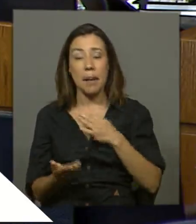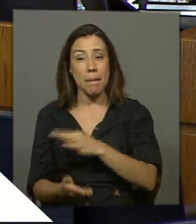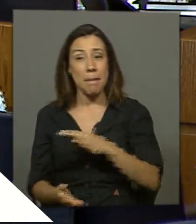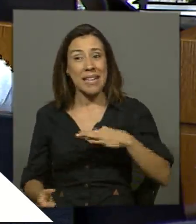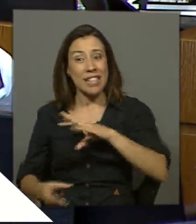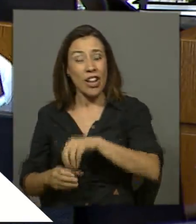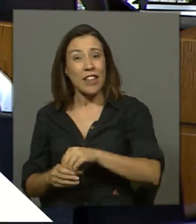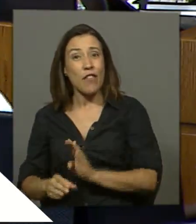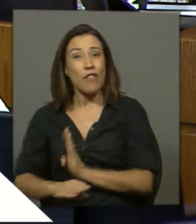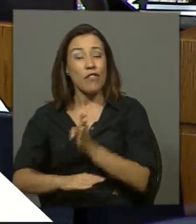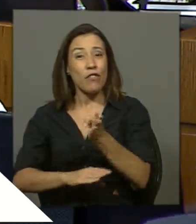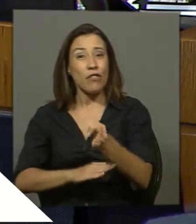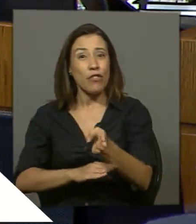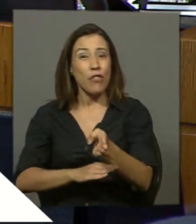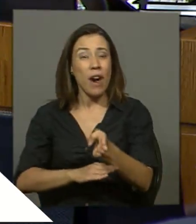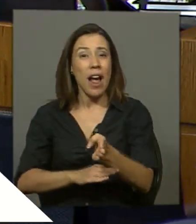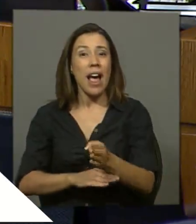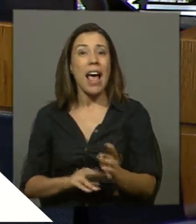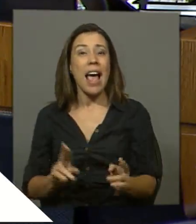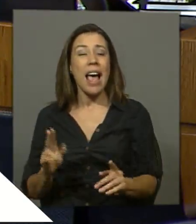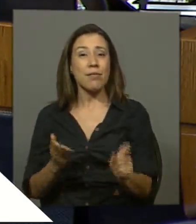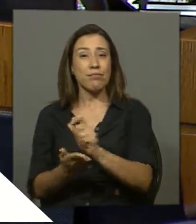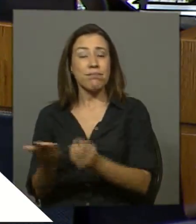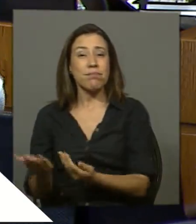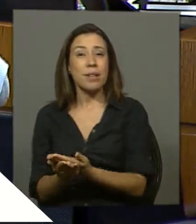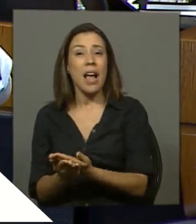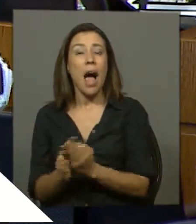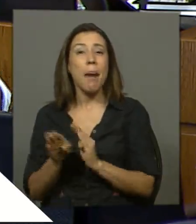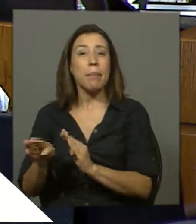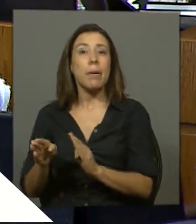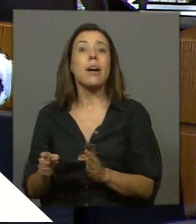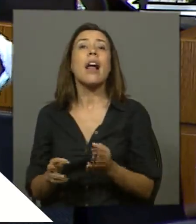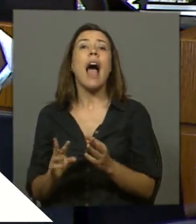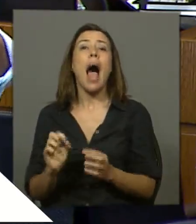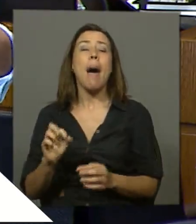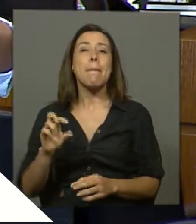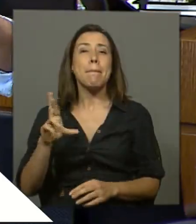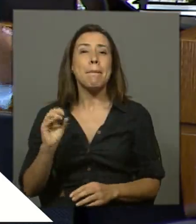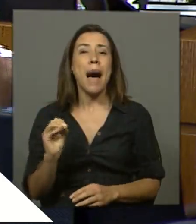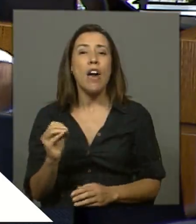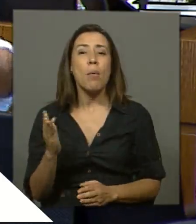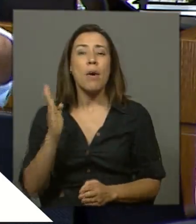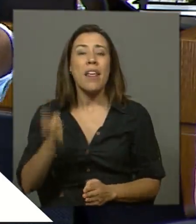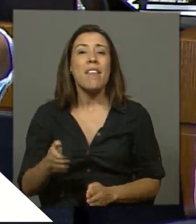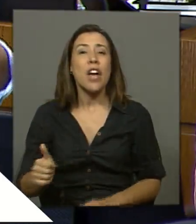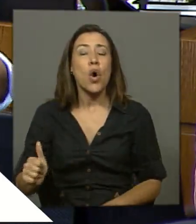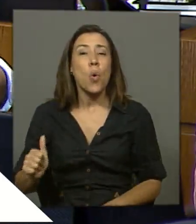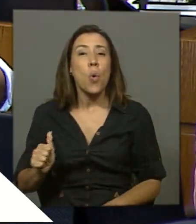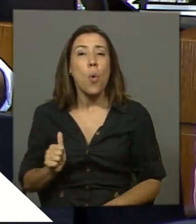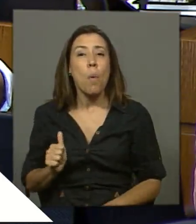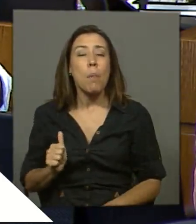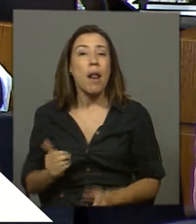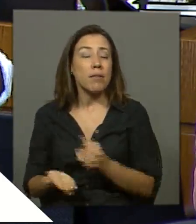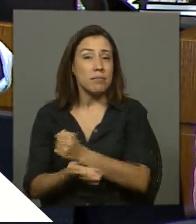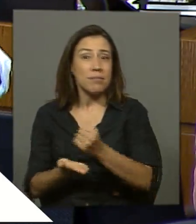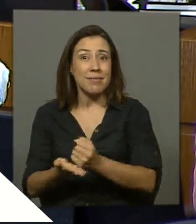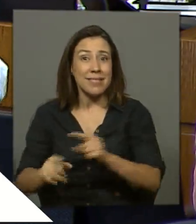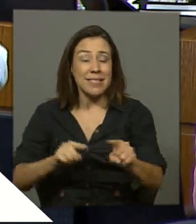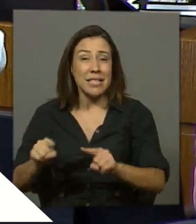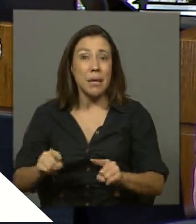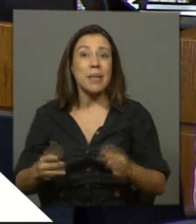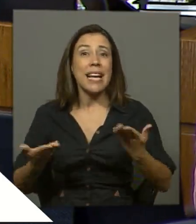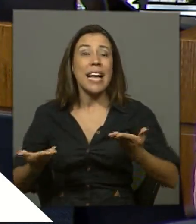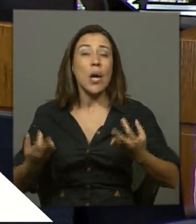interior concurrió a un recurso de Amparo y se sentó a favor del Amparo porque tenía que cumplir con una diligencia que era